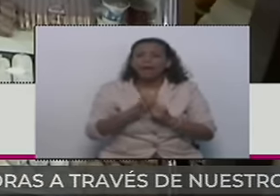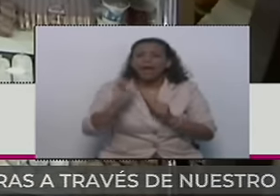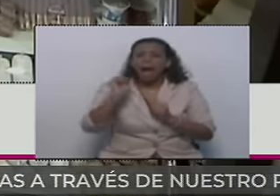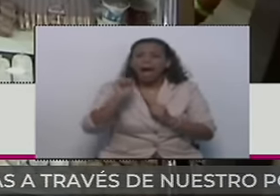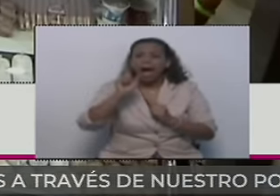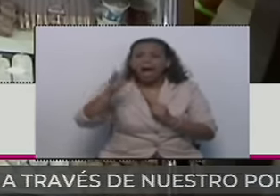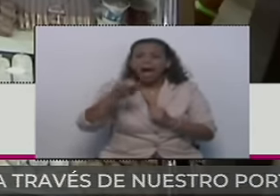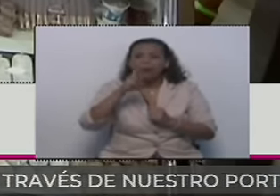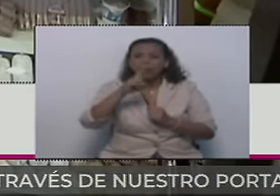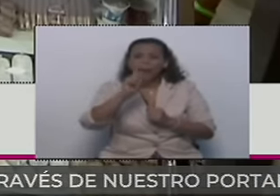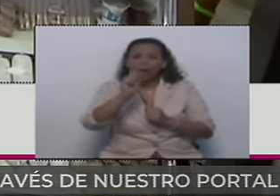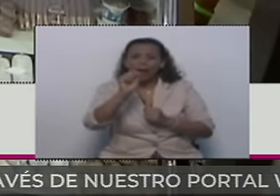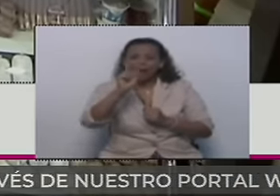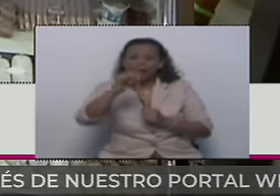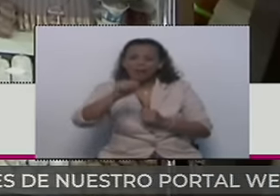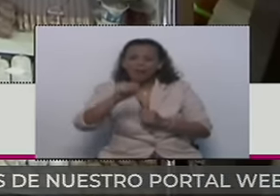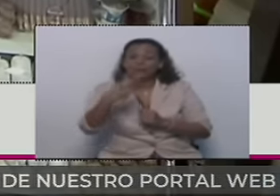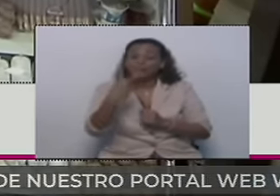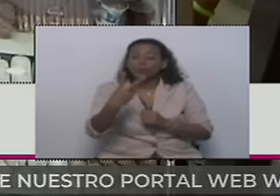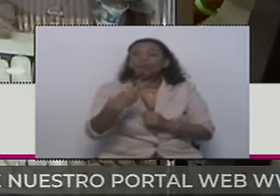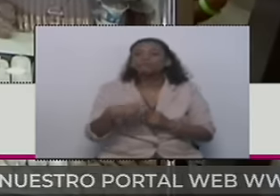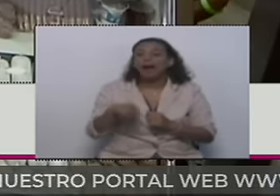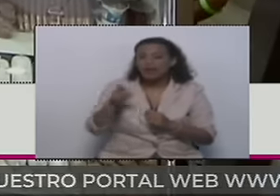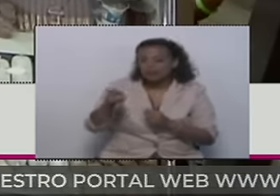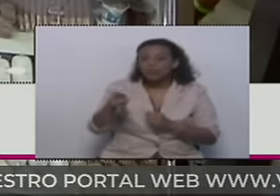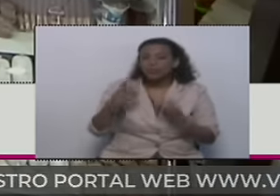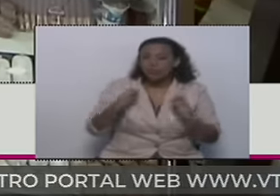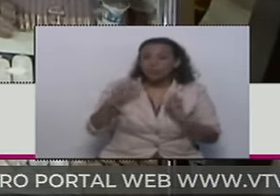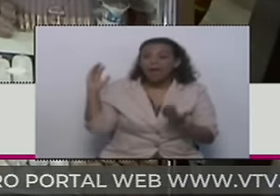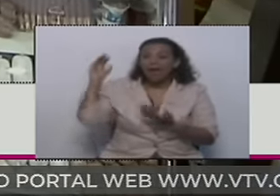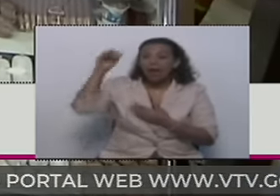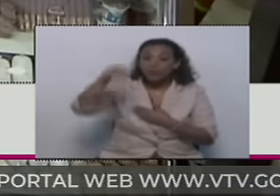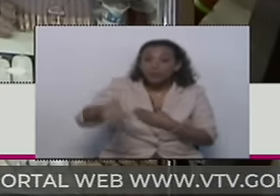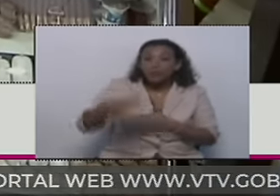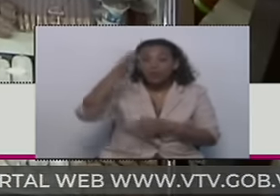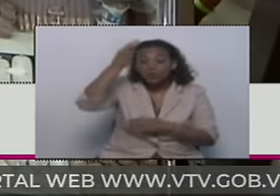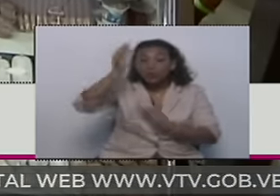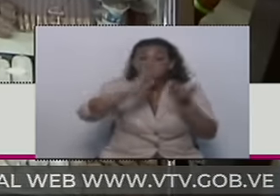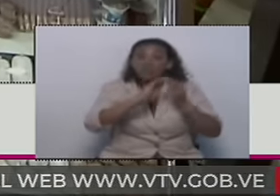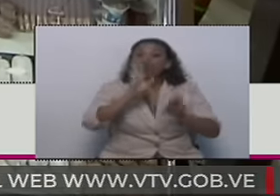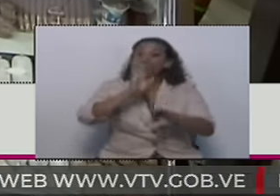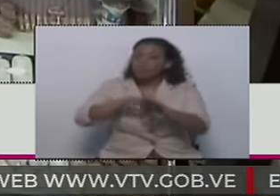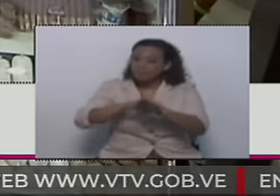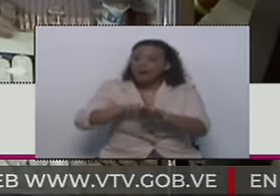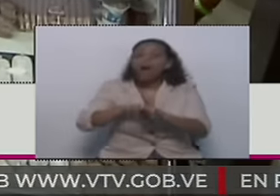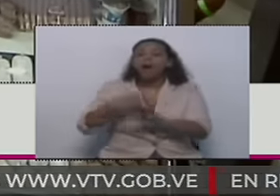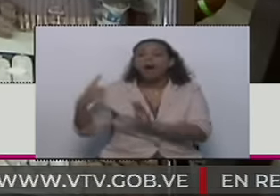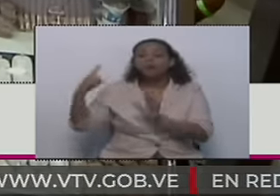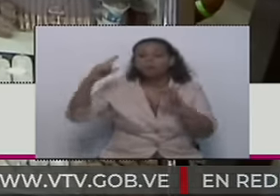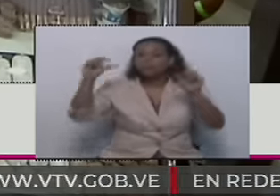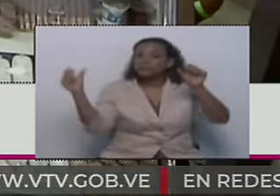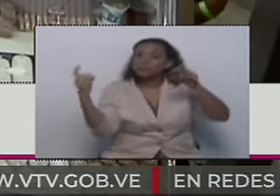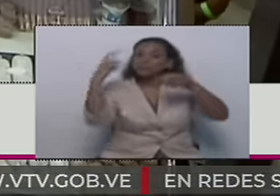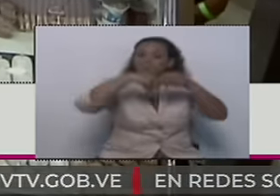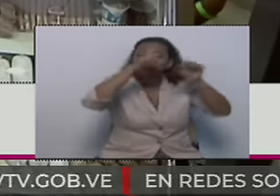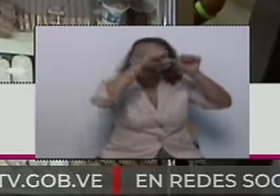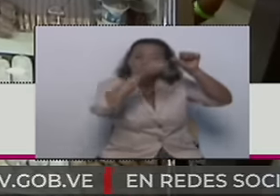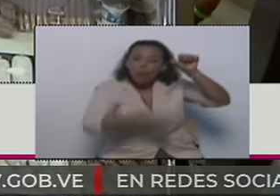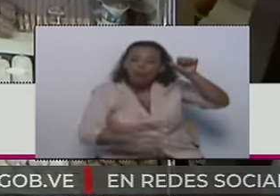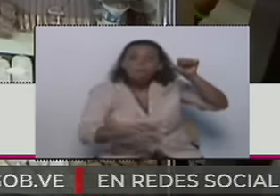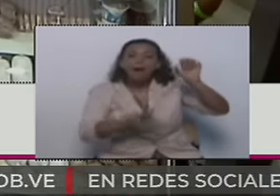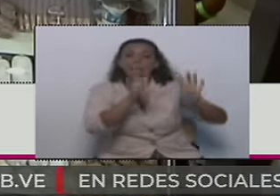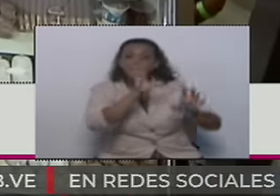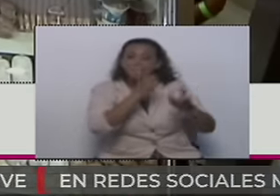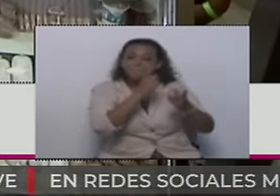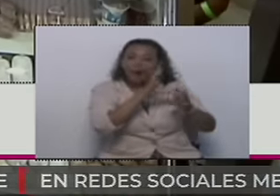2. Aguacatal 2. Sí. ¿Y te llegó por el Consejo Comunal también? Por el Consejo Comunal. Correcto.